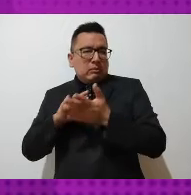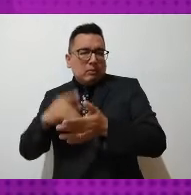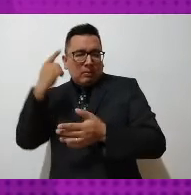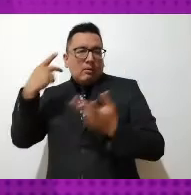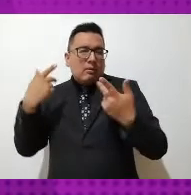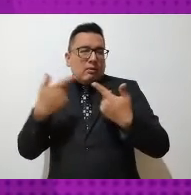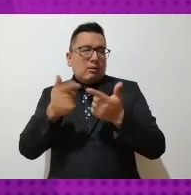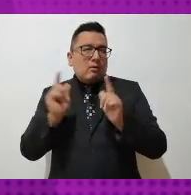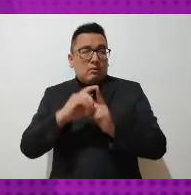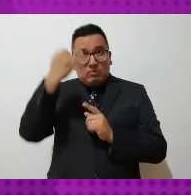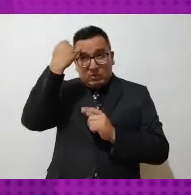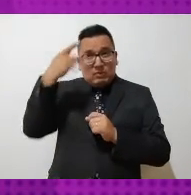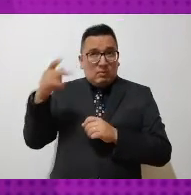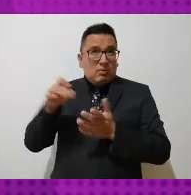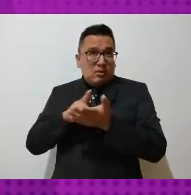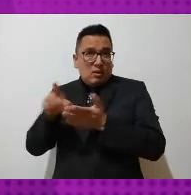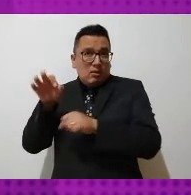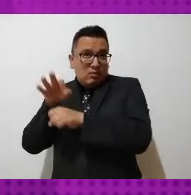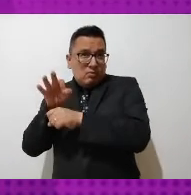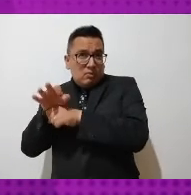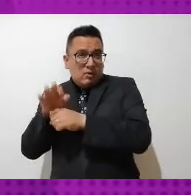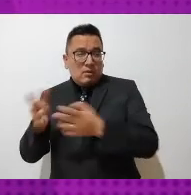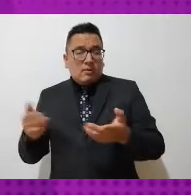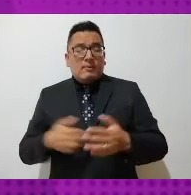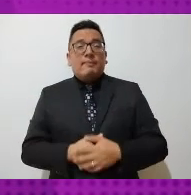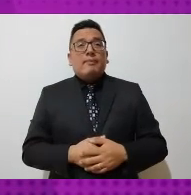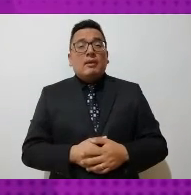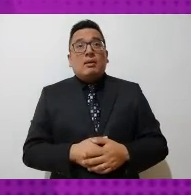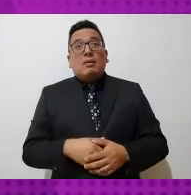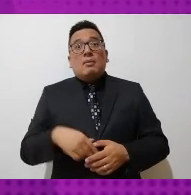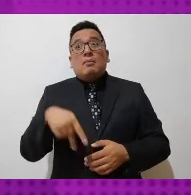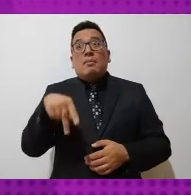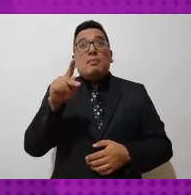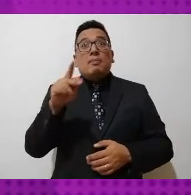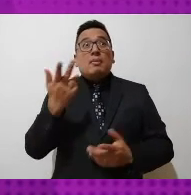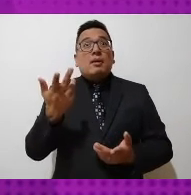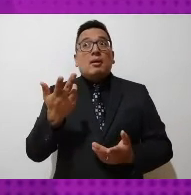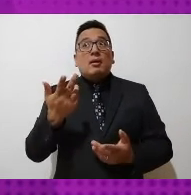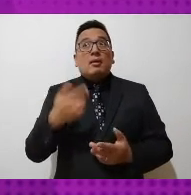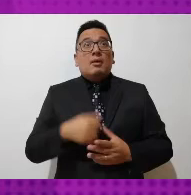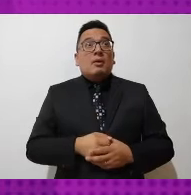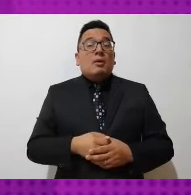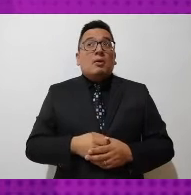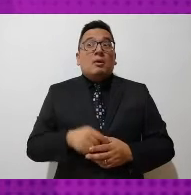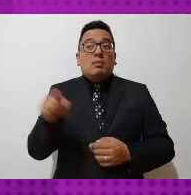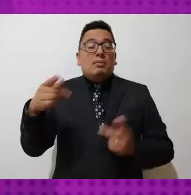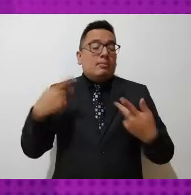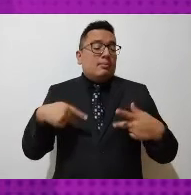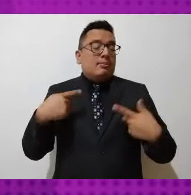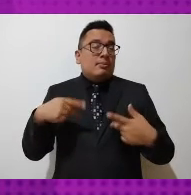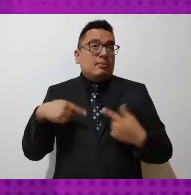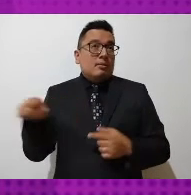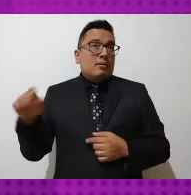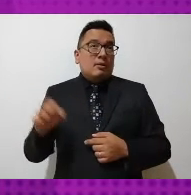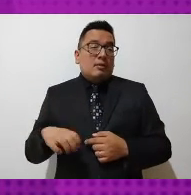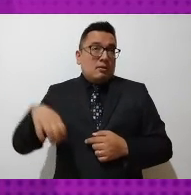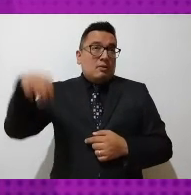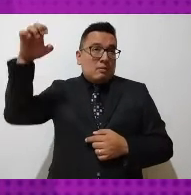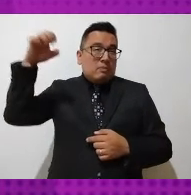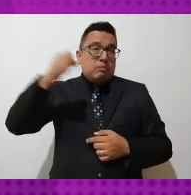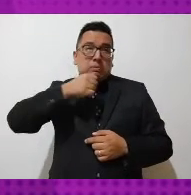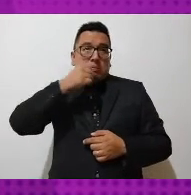van encaminadas a la protección de los pueblos y comunidades indígenas, y sin embargo se deja de lado la protección de